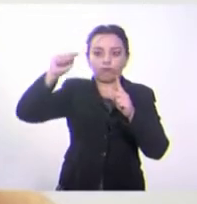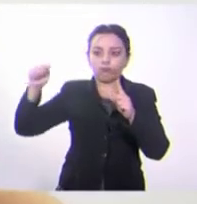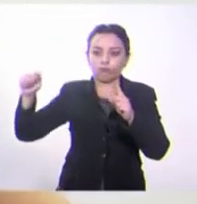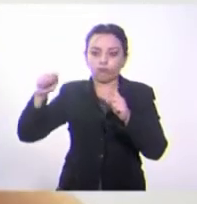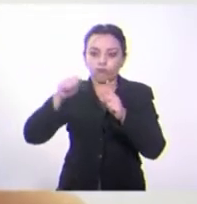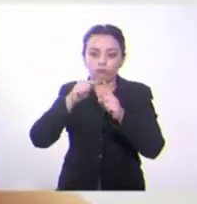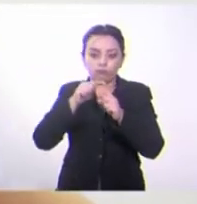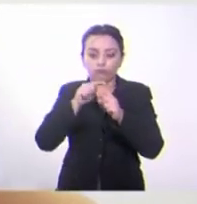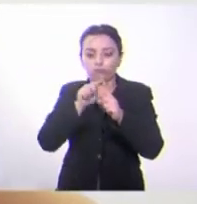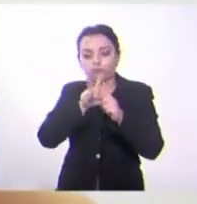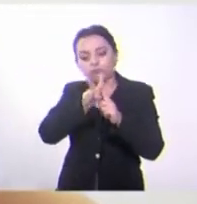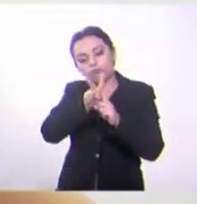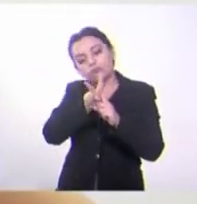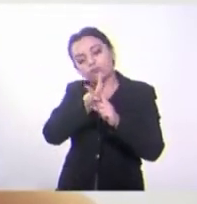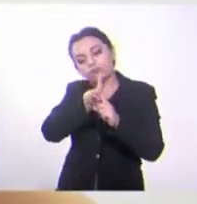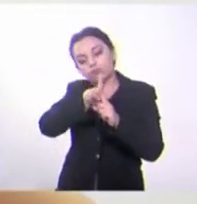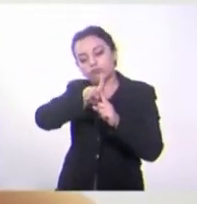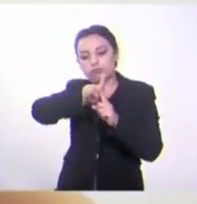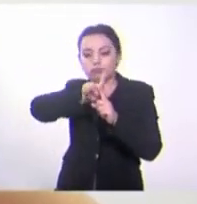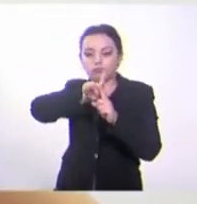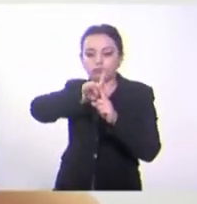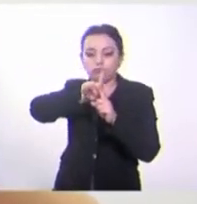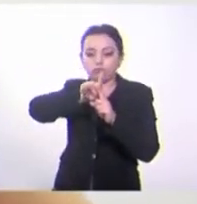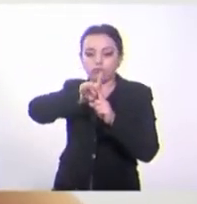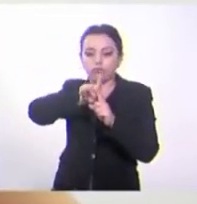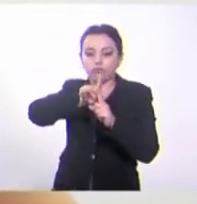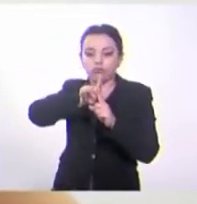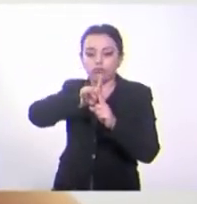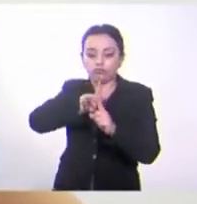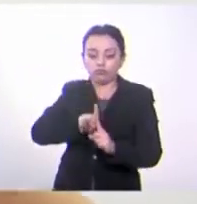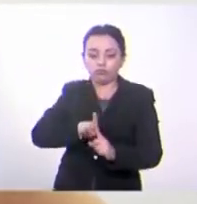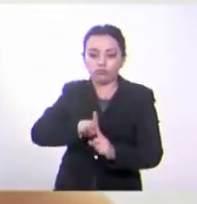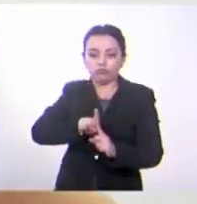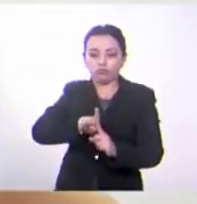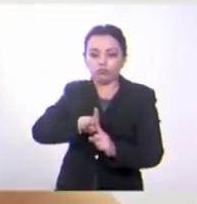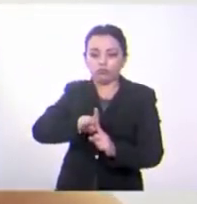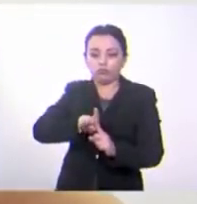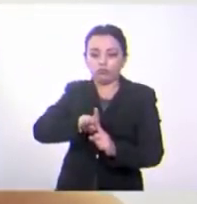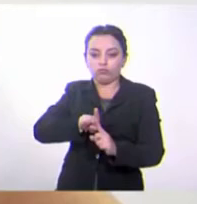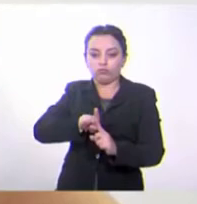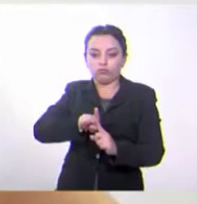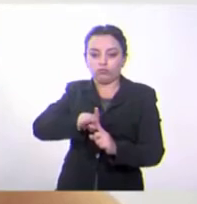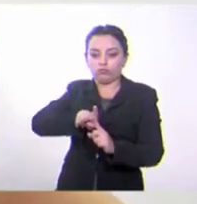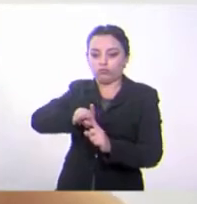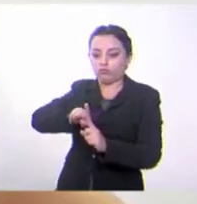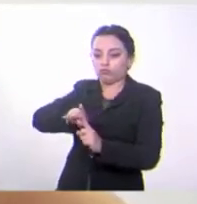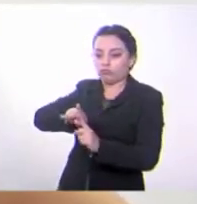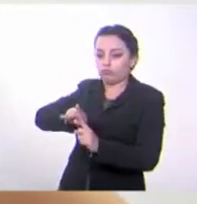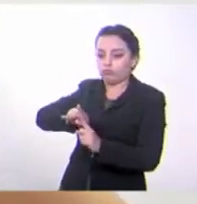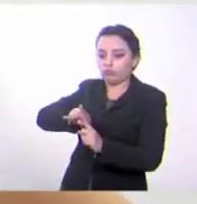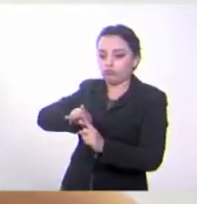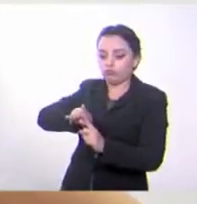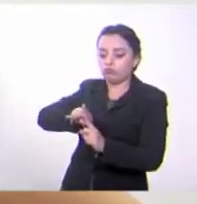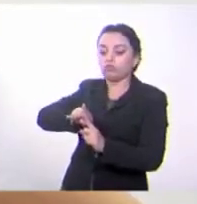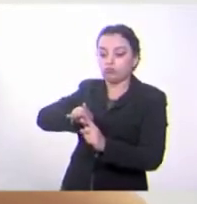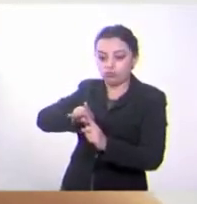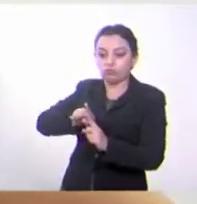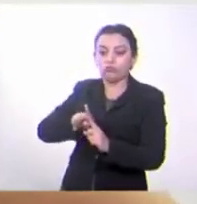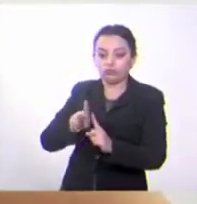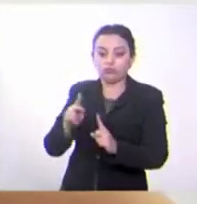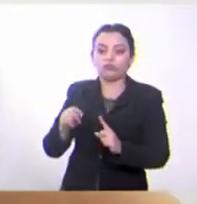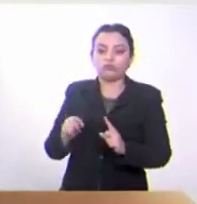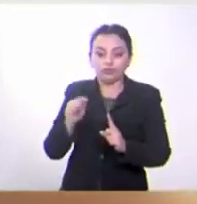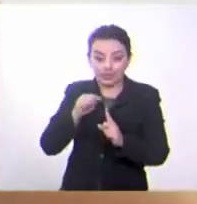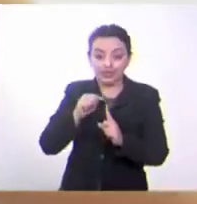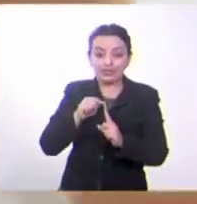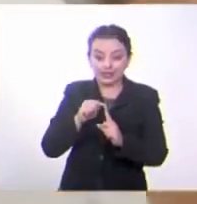E. Ángulo E coincide. Sí, coincide el lado con este y el otro lado del amarillo con el otro. Sí, es